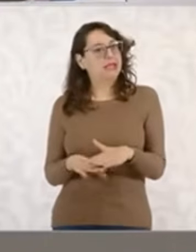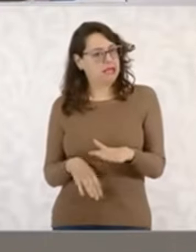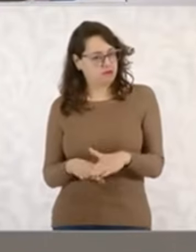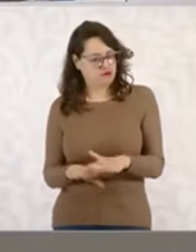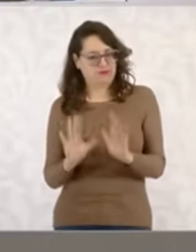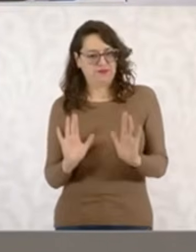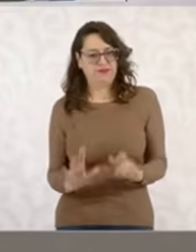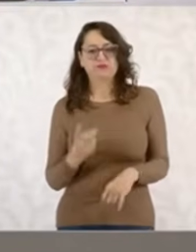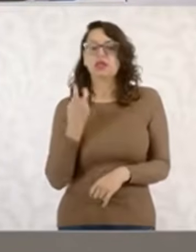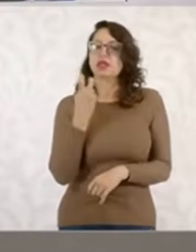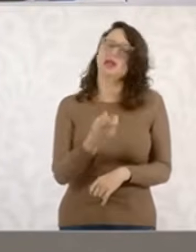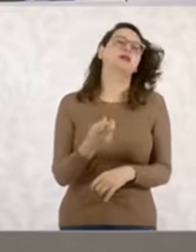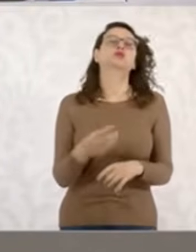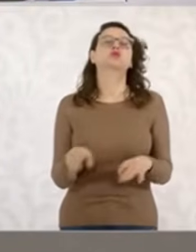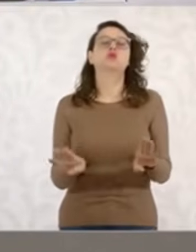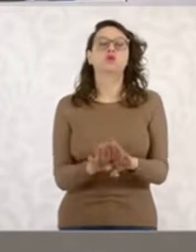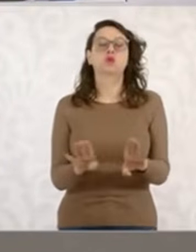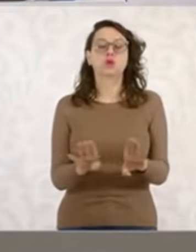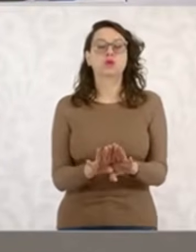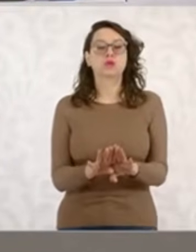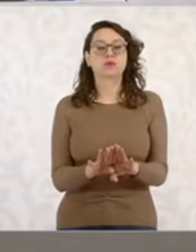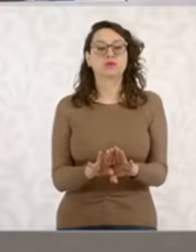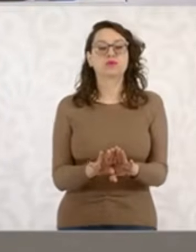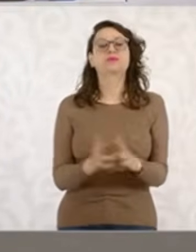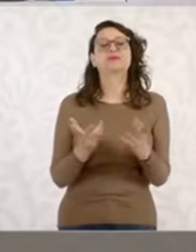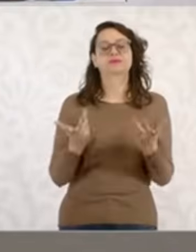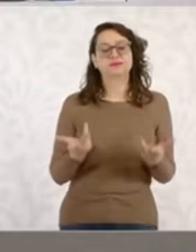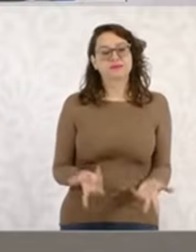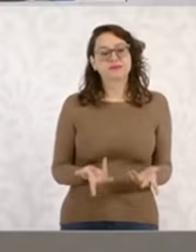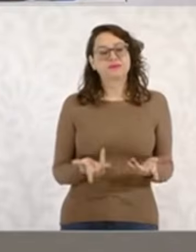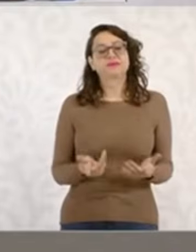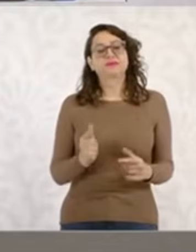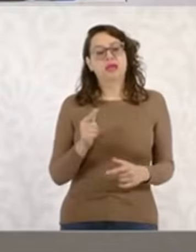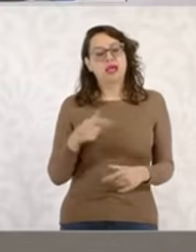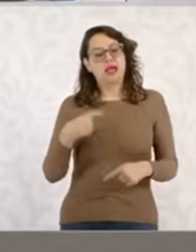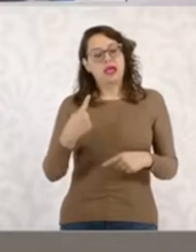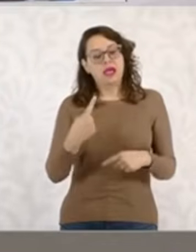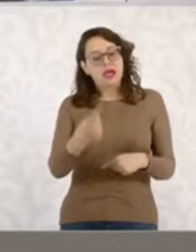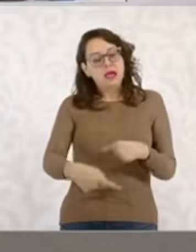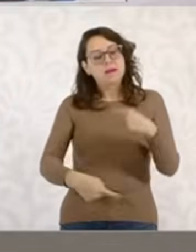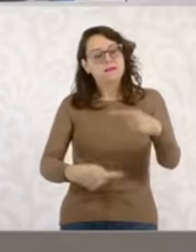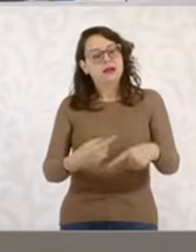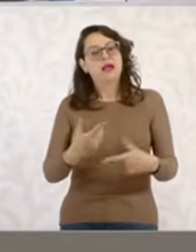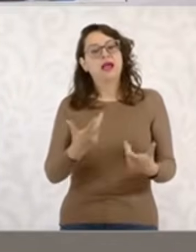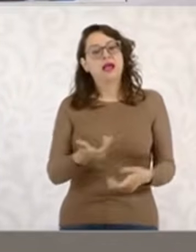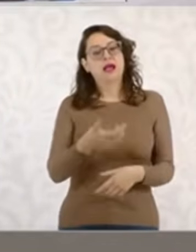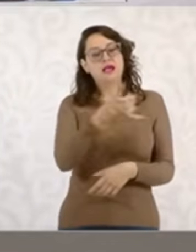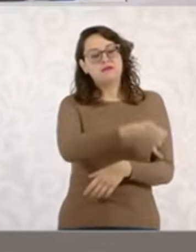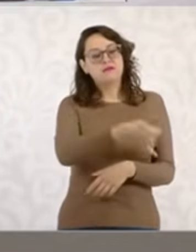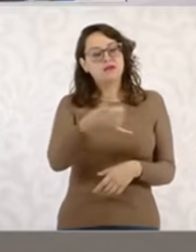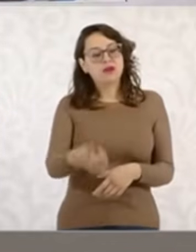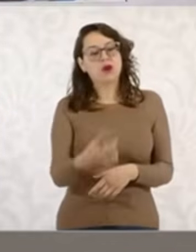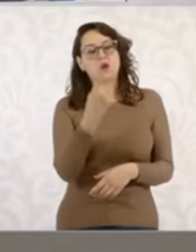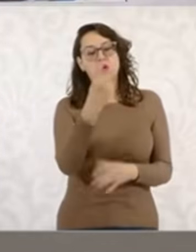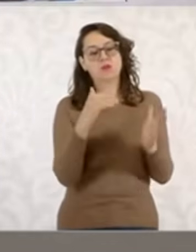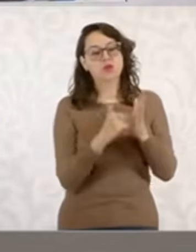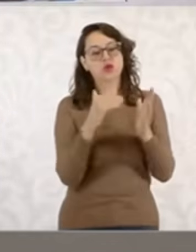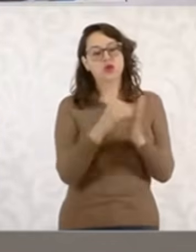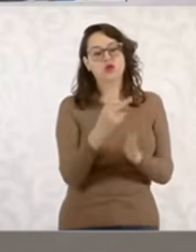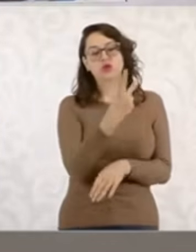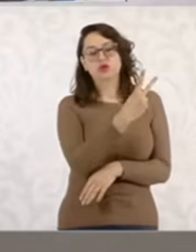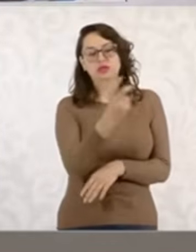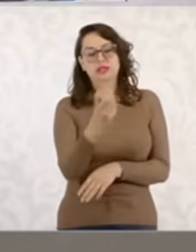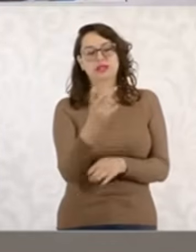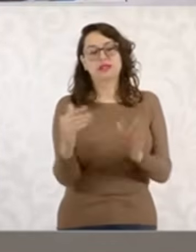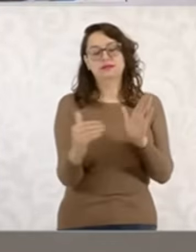meta? Básicamente se incrementa de manera sustancial Infonavit con 1.200.000 que tiene